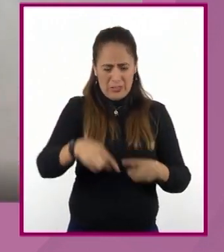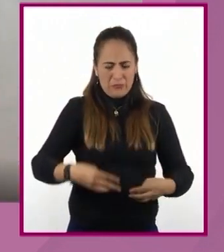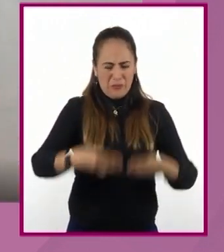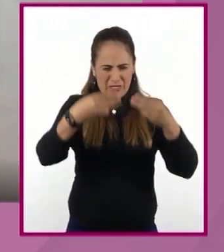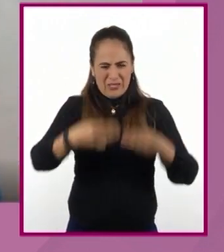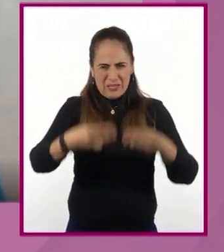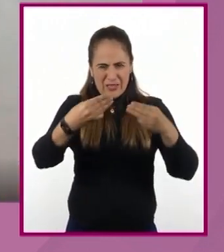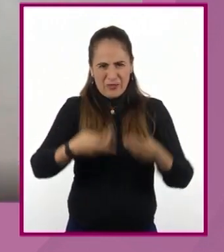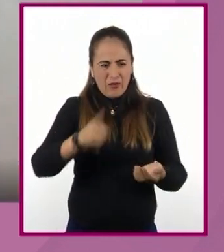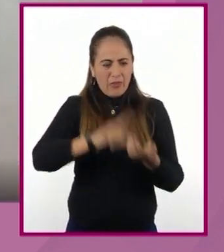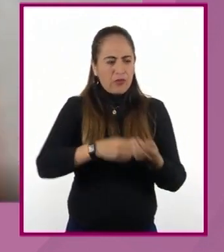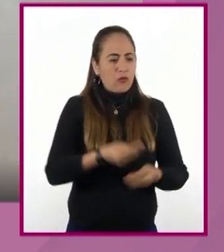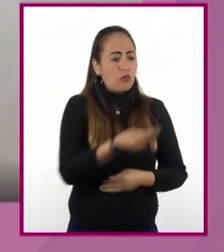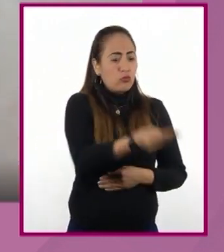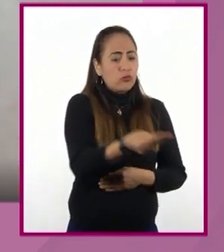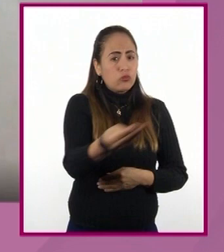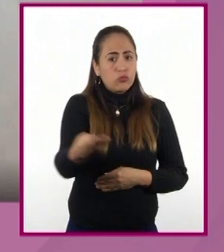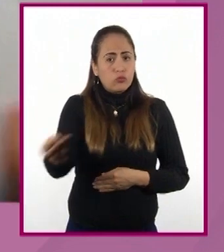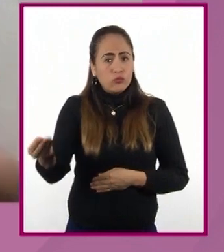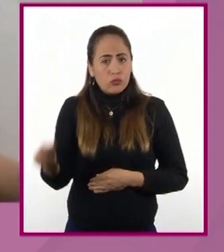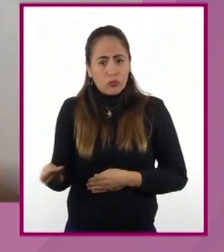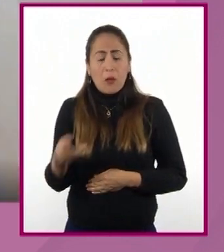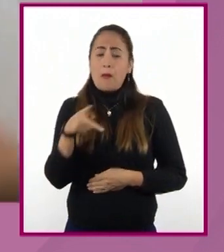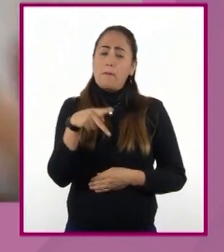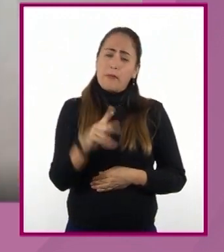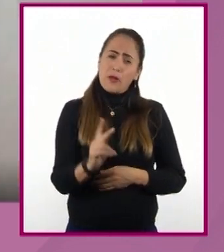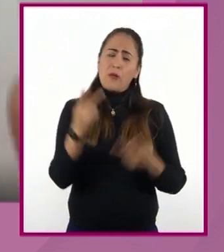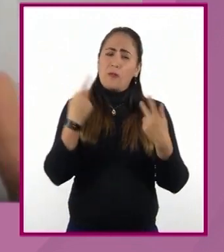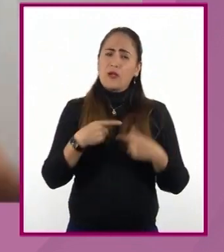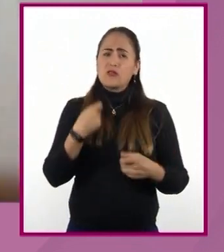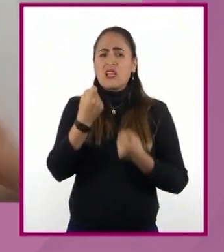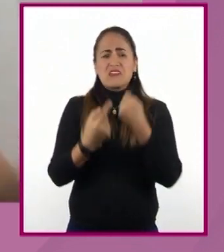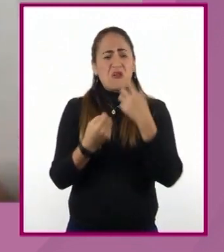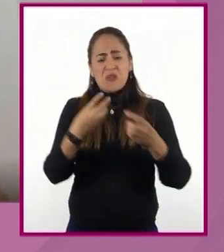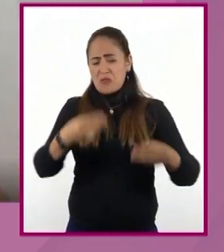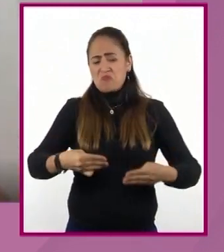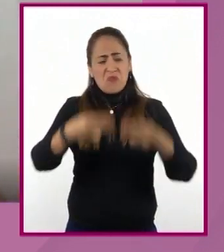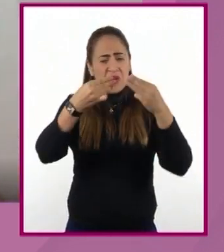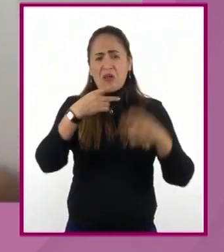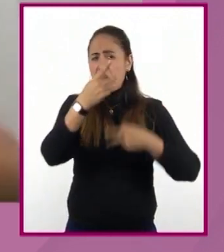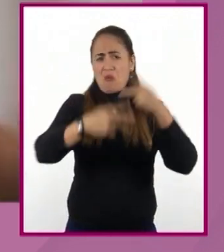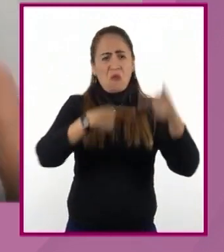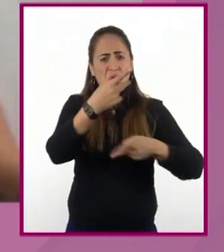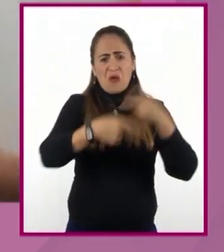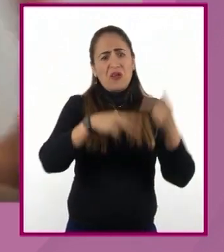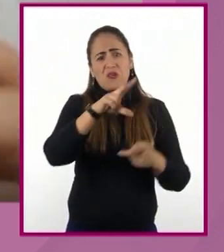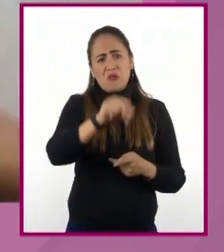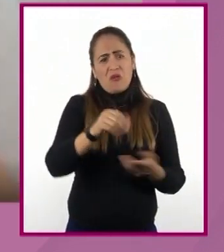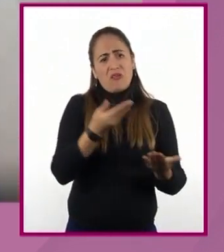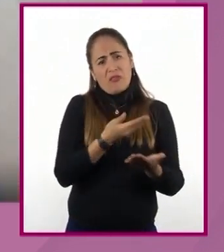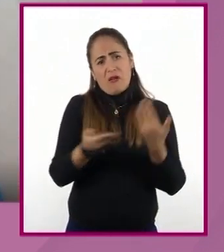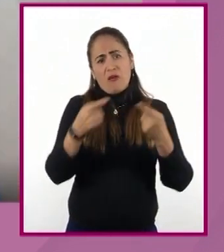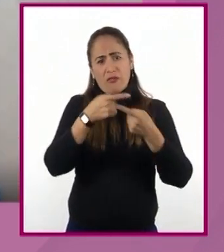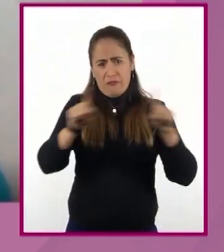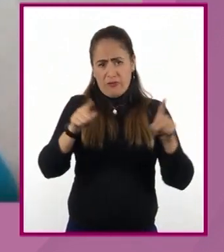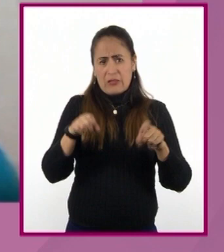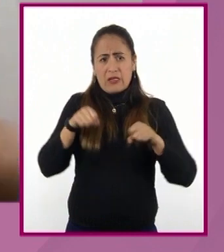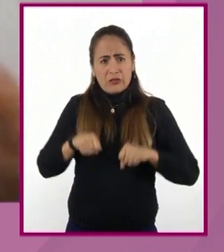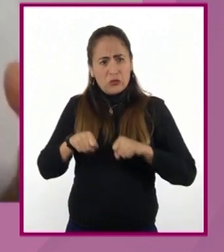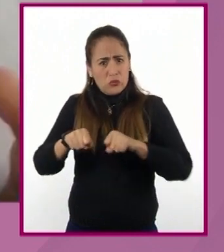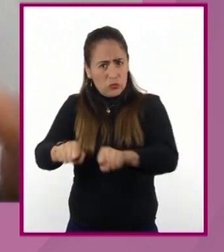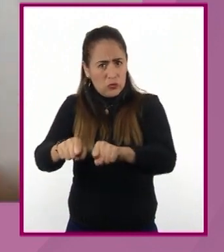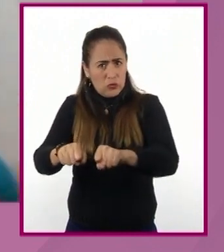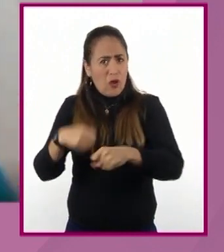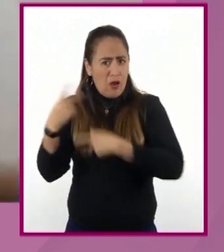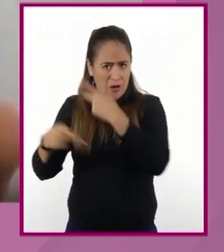por ejemplo. Pero hay mucha gente que ya no va a los mercados, ahora va a supermercados, ¿no? Y en